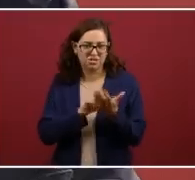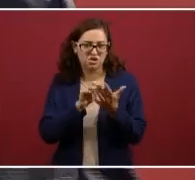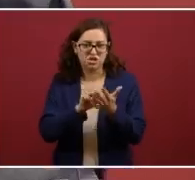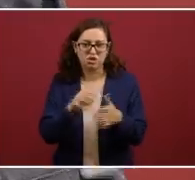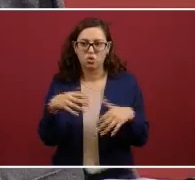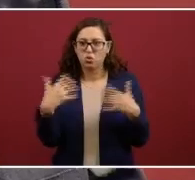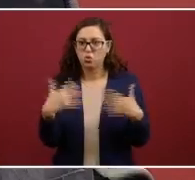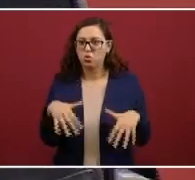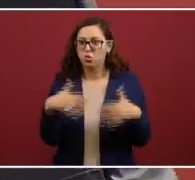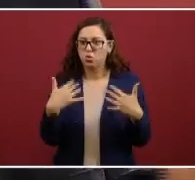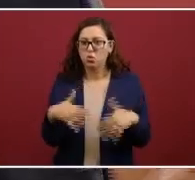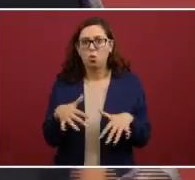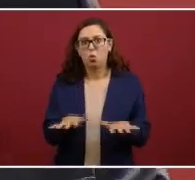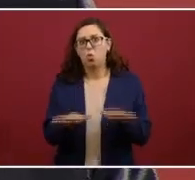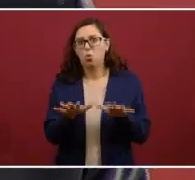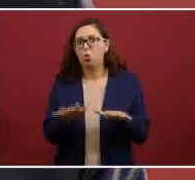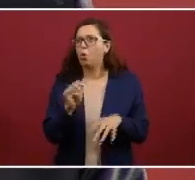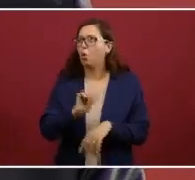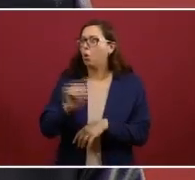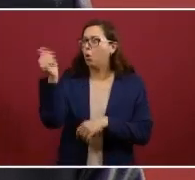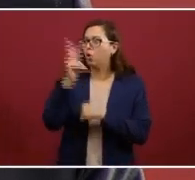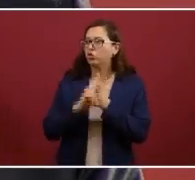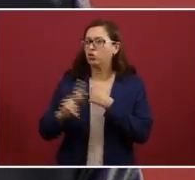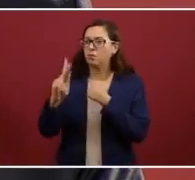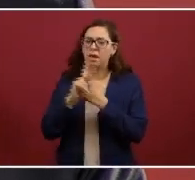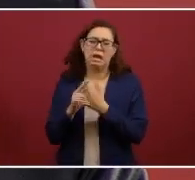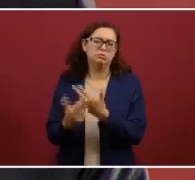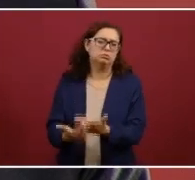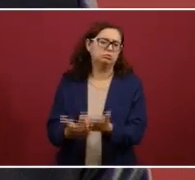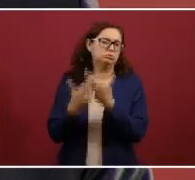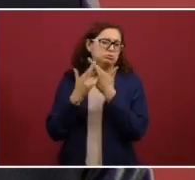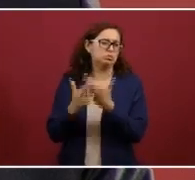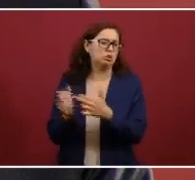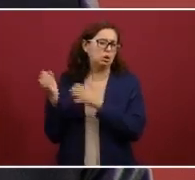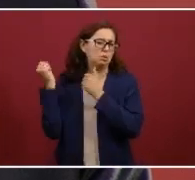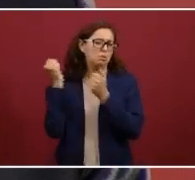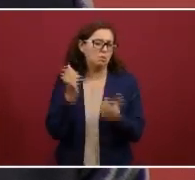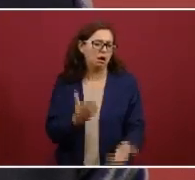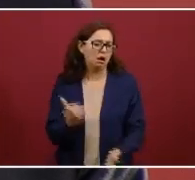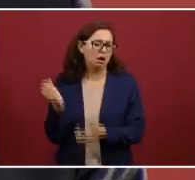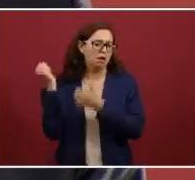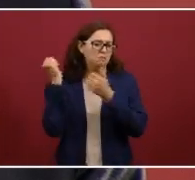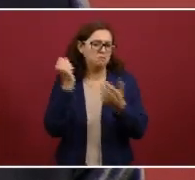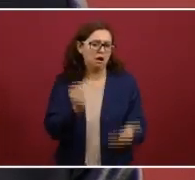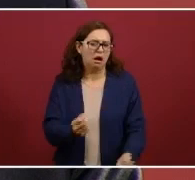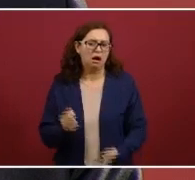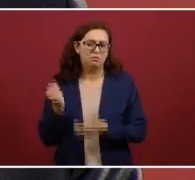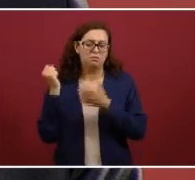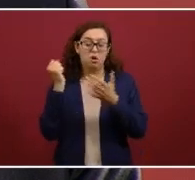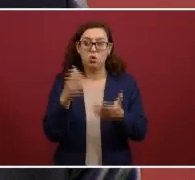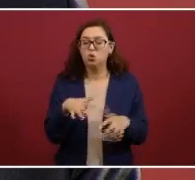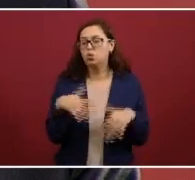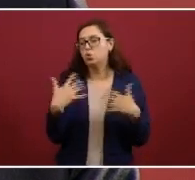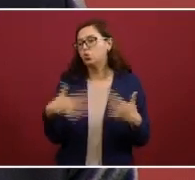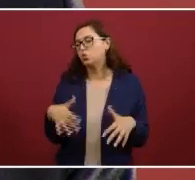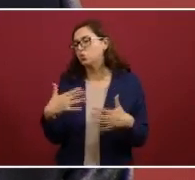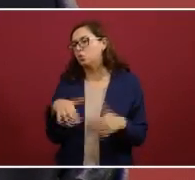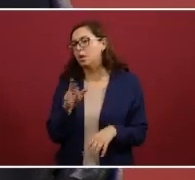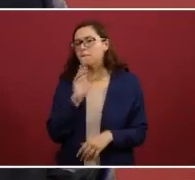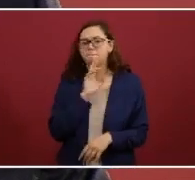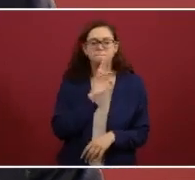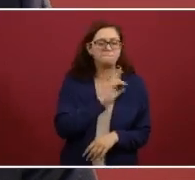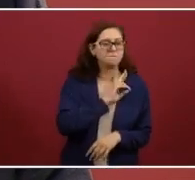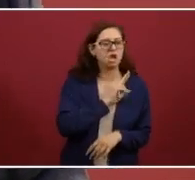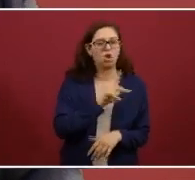porque iba a llegar la inversión extranjera a raudales, ni que era la panacea, la